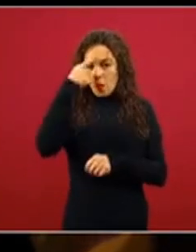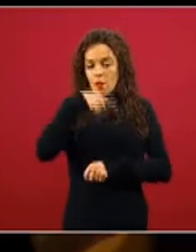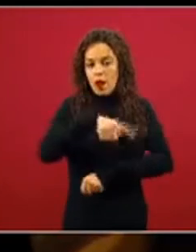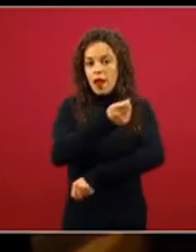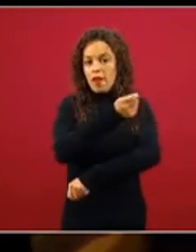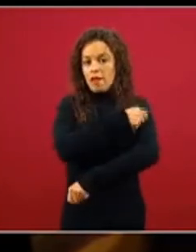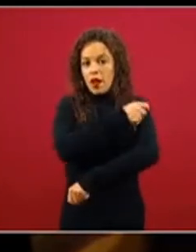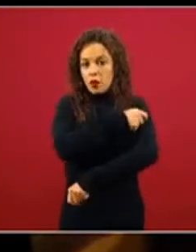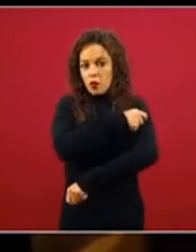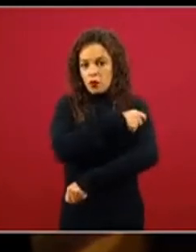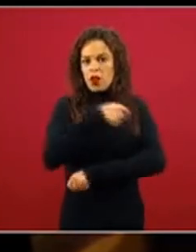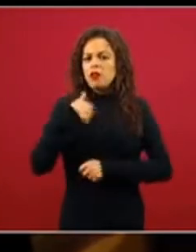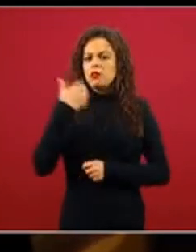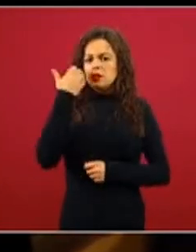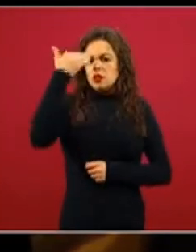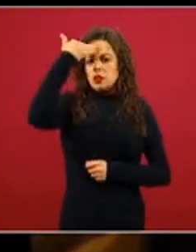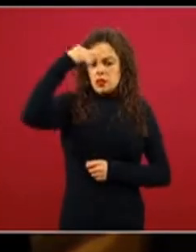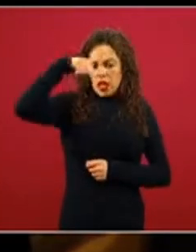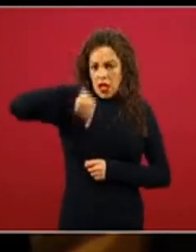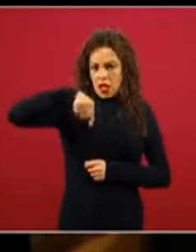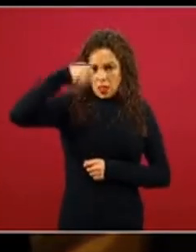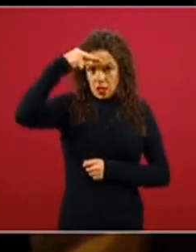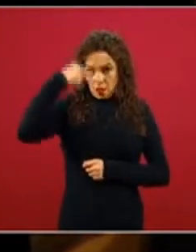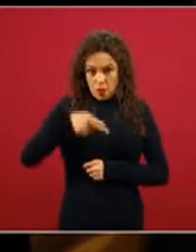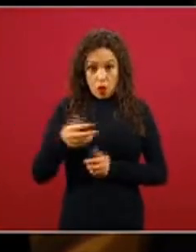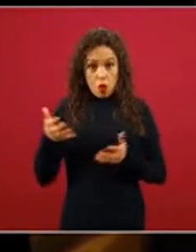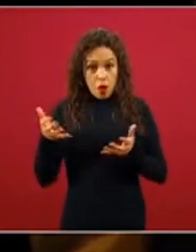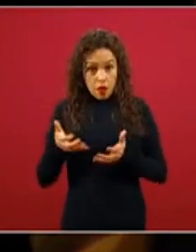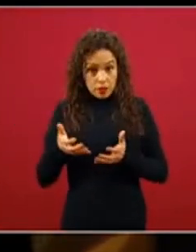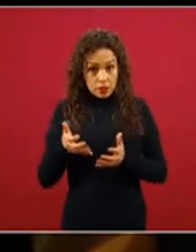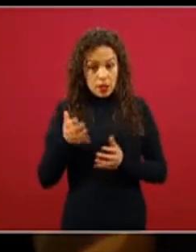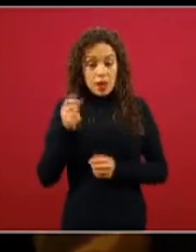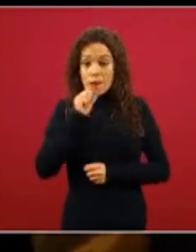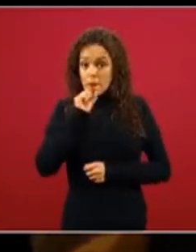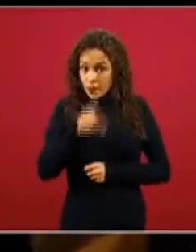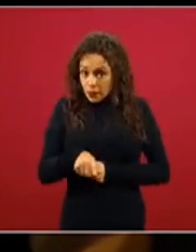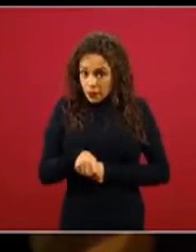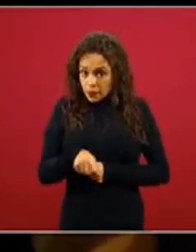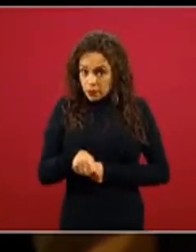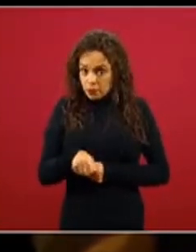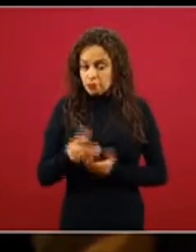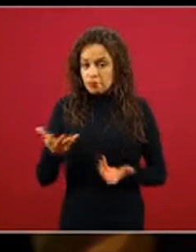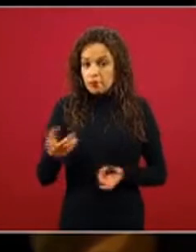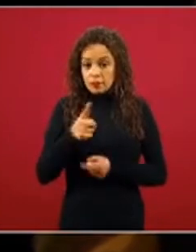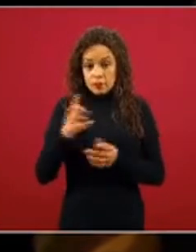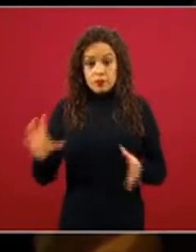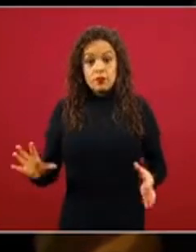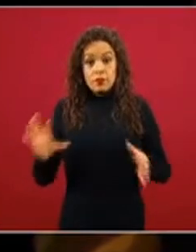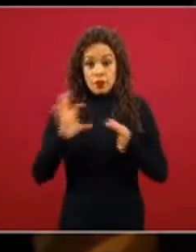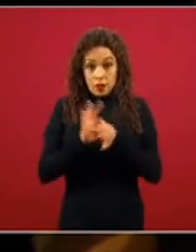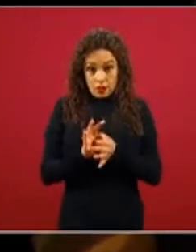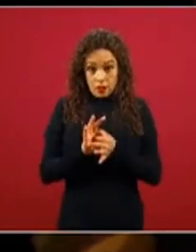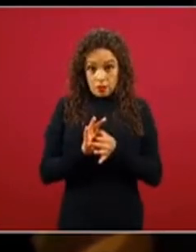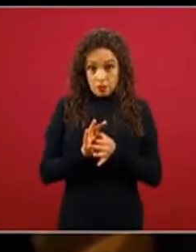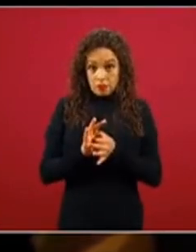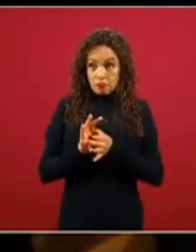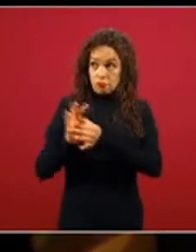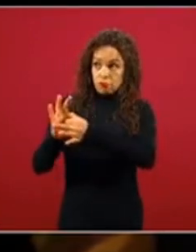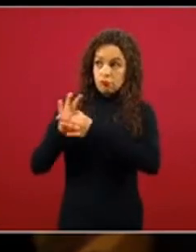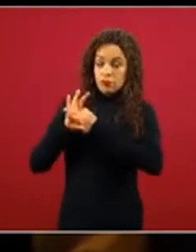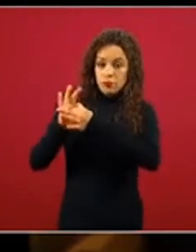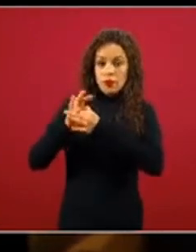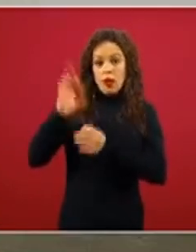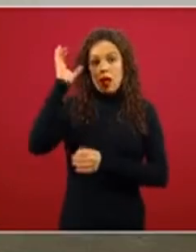está México y también si hay alguna relación de investigación con China, por ejemplo, o con otros